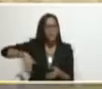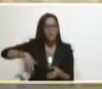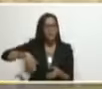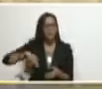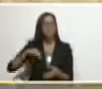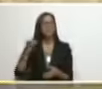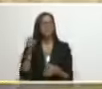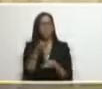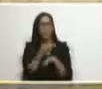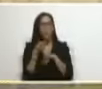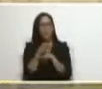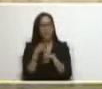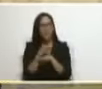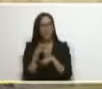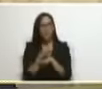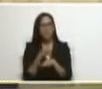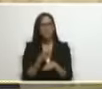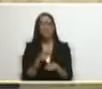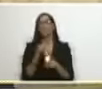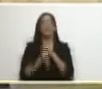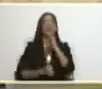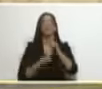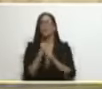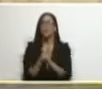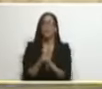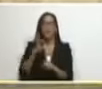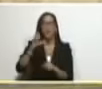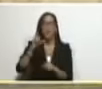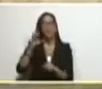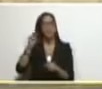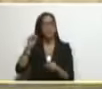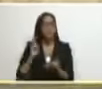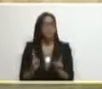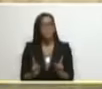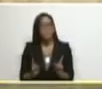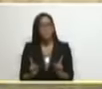de su gobierno, de las transnacionales como la ExxonMobil.